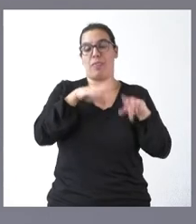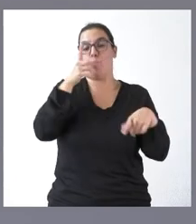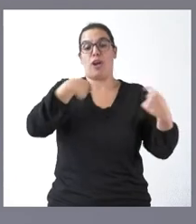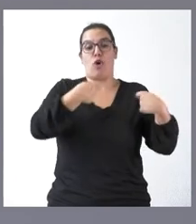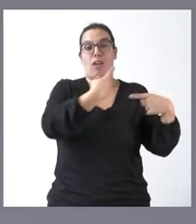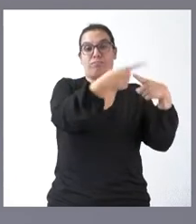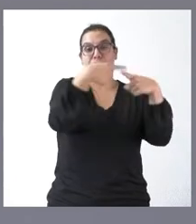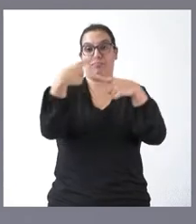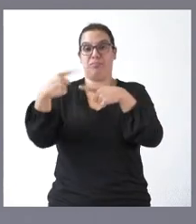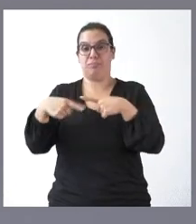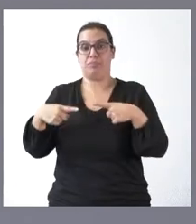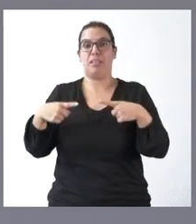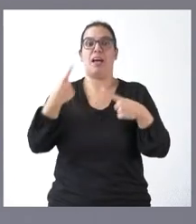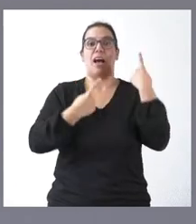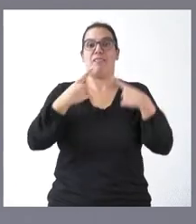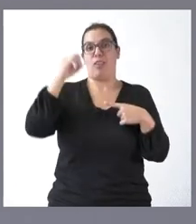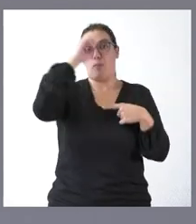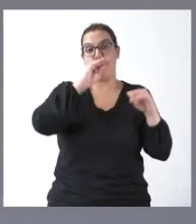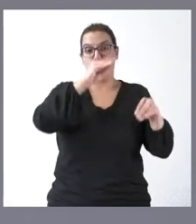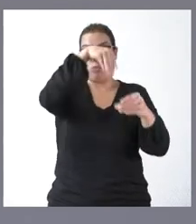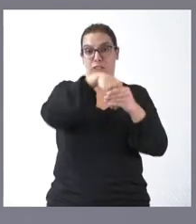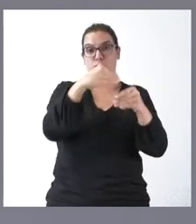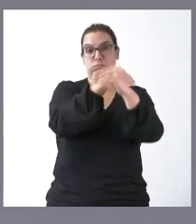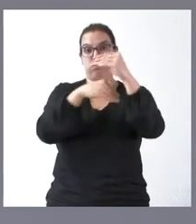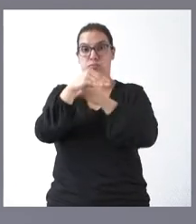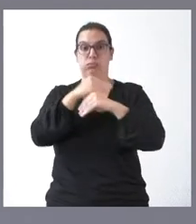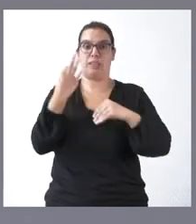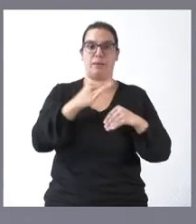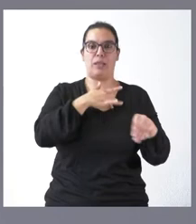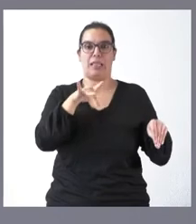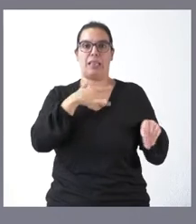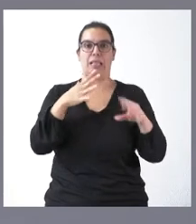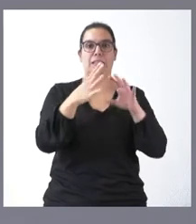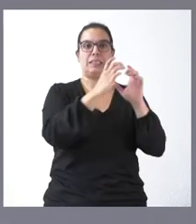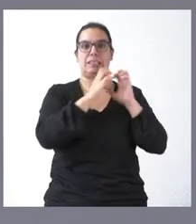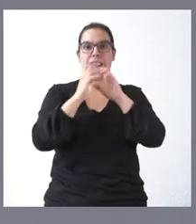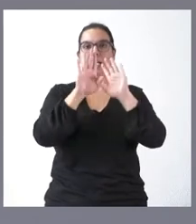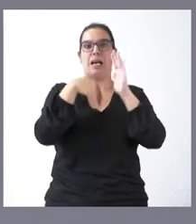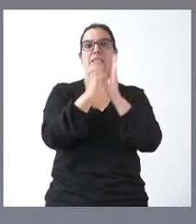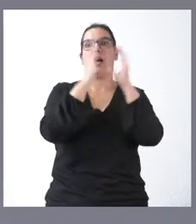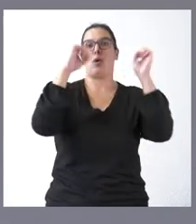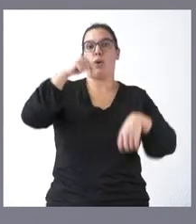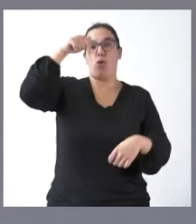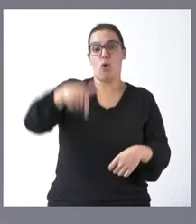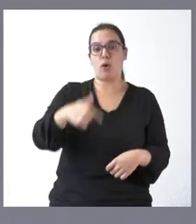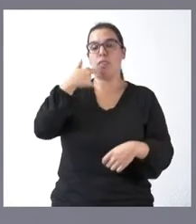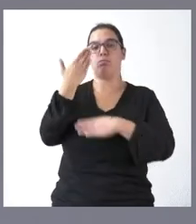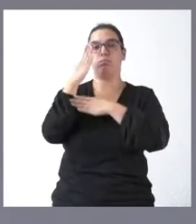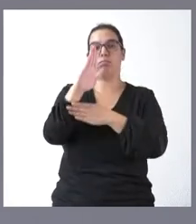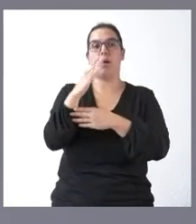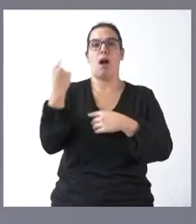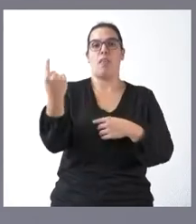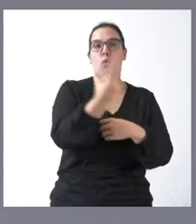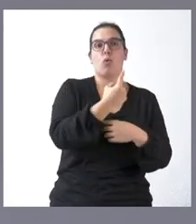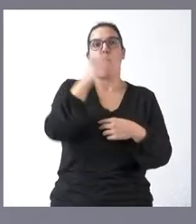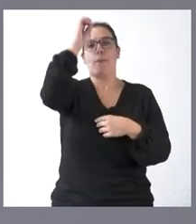entre varios lógicamente pues a veces las posturas pues son distintas hay que buscar un punto de acuerdo y por tanto no se trata hoy de ir planteando la visión de cada una de